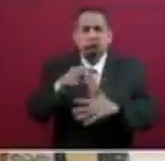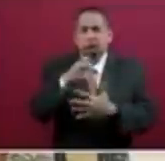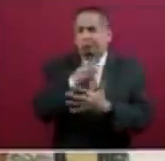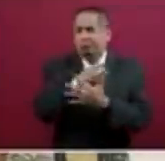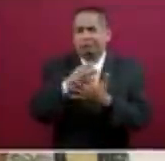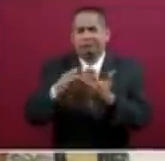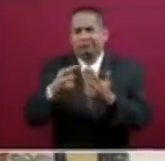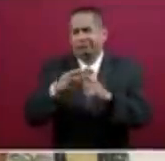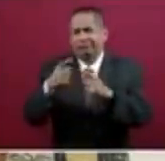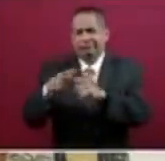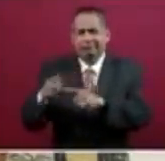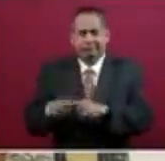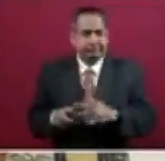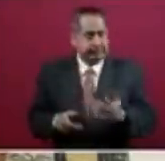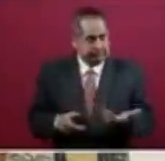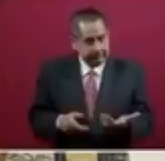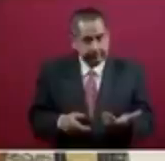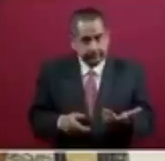Entonces, muchos,